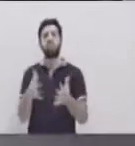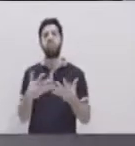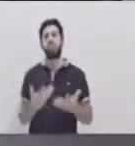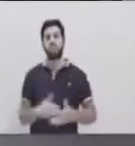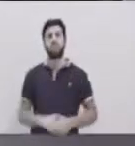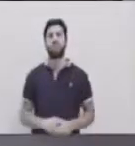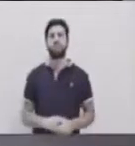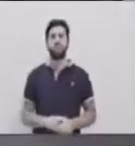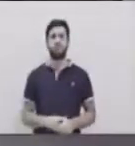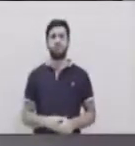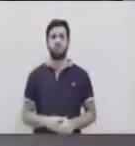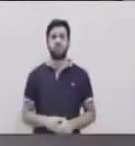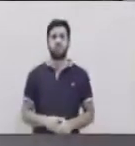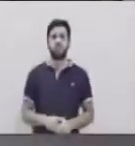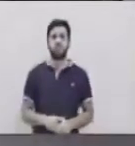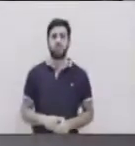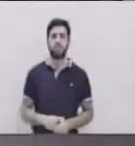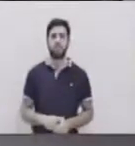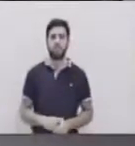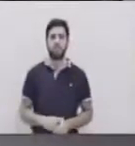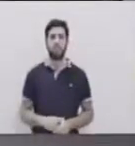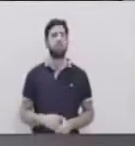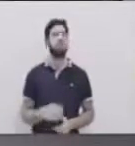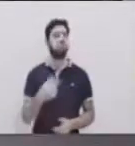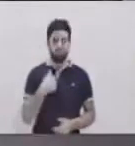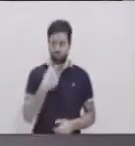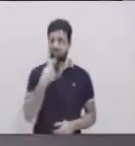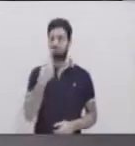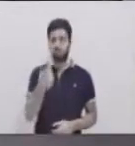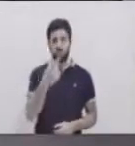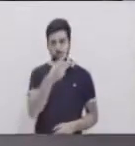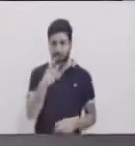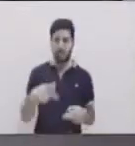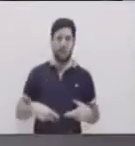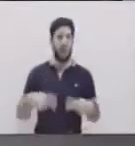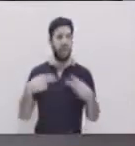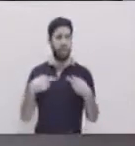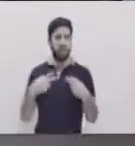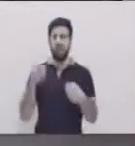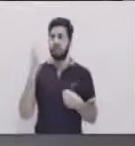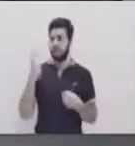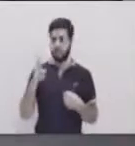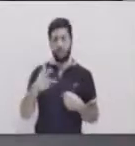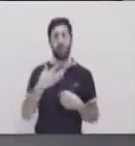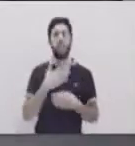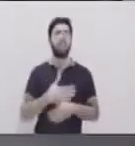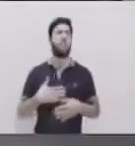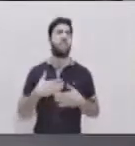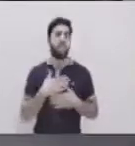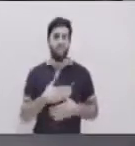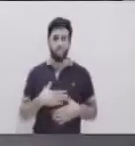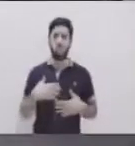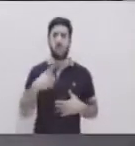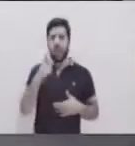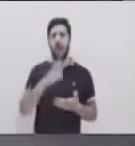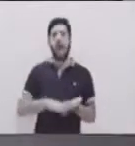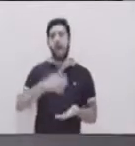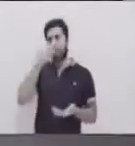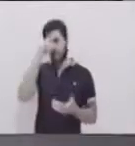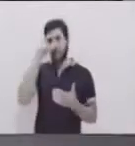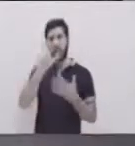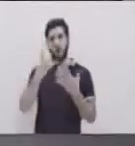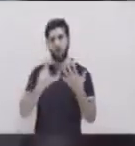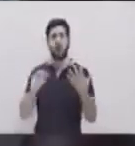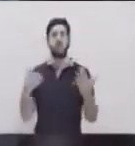recomendación que quisieras darnos a todos? Pues la verdad es de que vivan su vida al máximo, cada día es diferente y cada día aprende uno